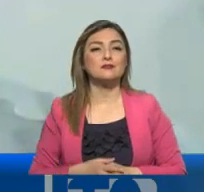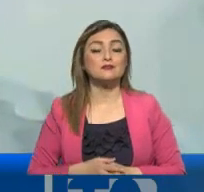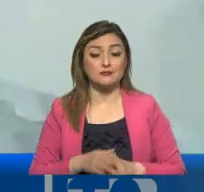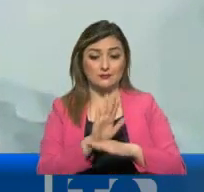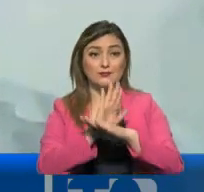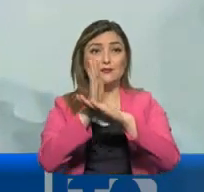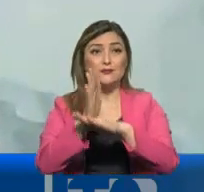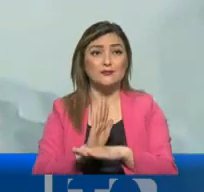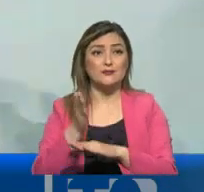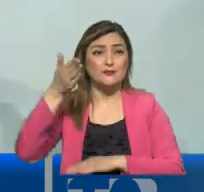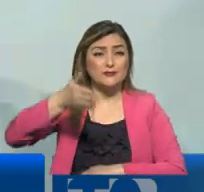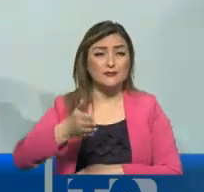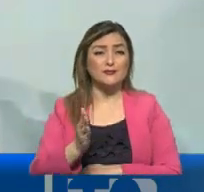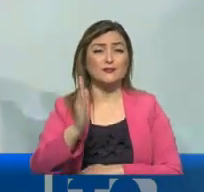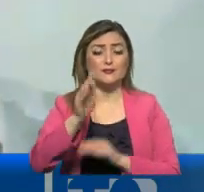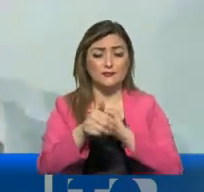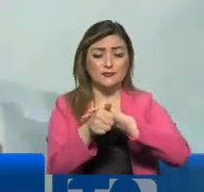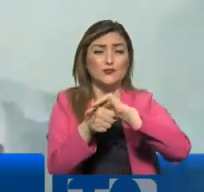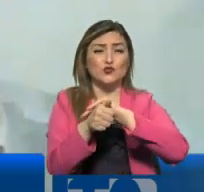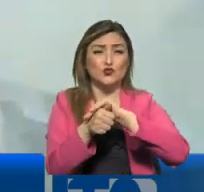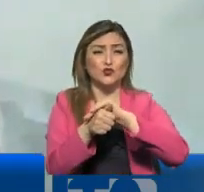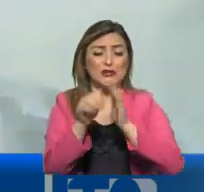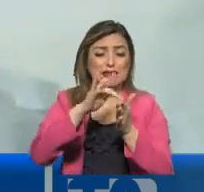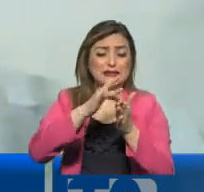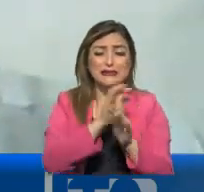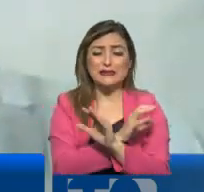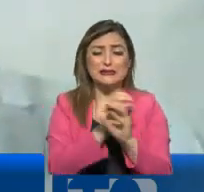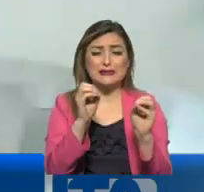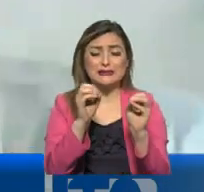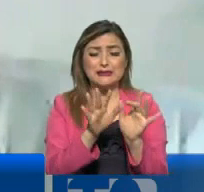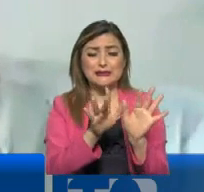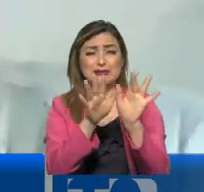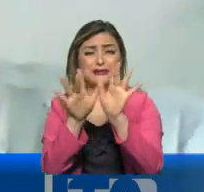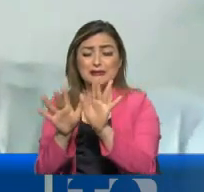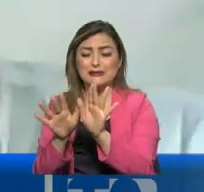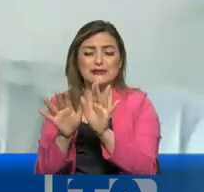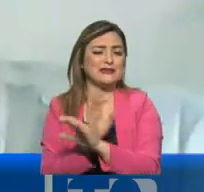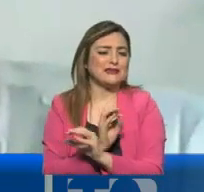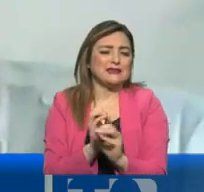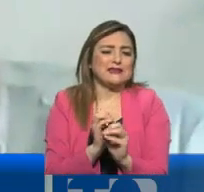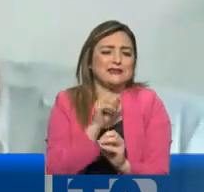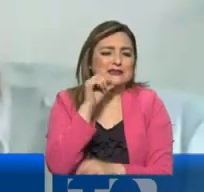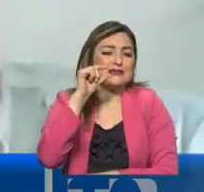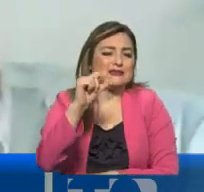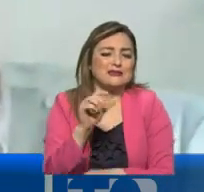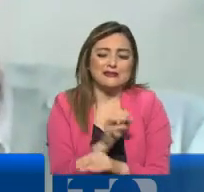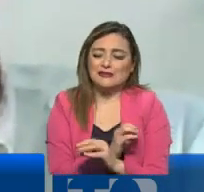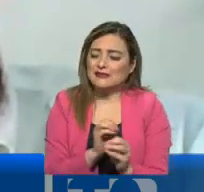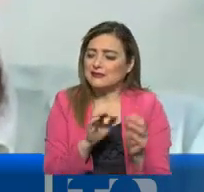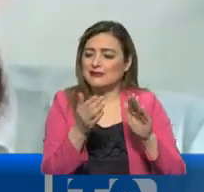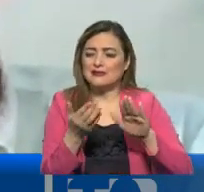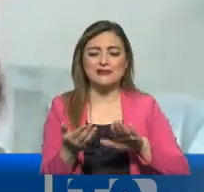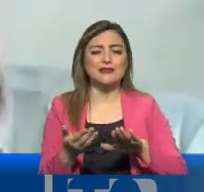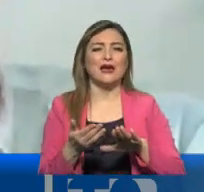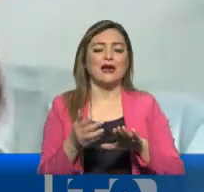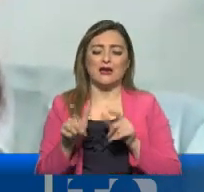tiburones, como tortugas marinas, aves marinas, entre otras, ¿no? Entonces, creemos que estamos haciendo